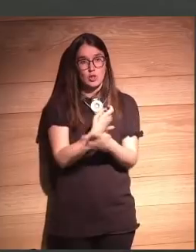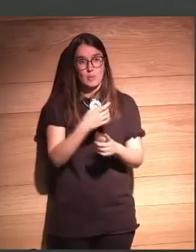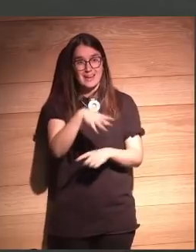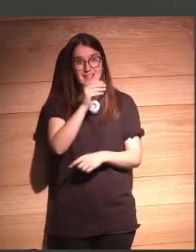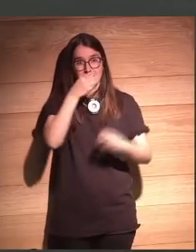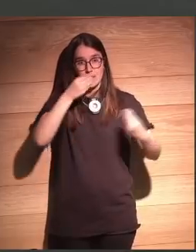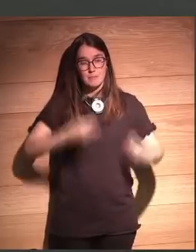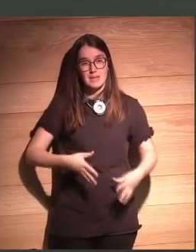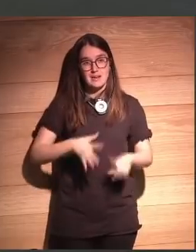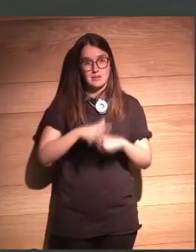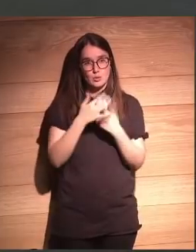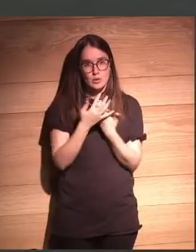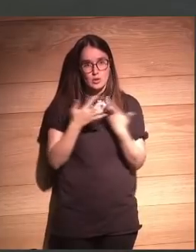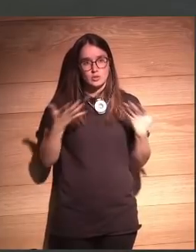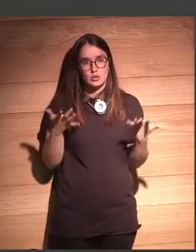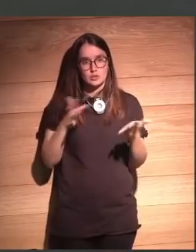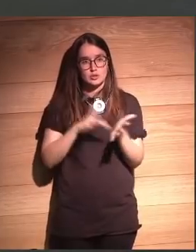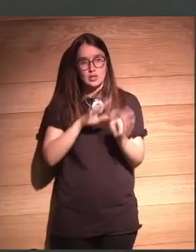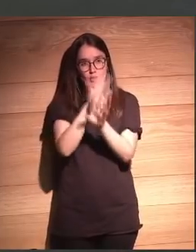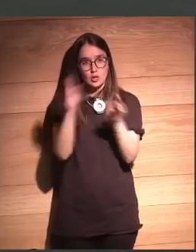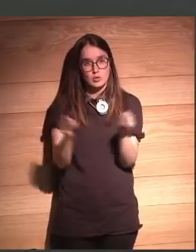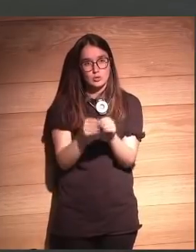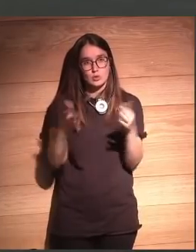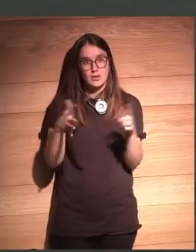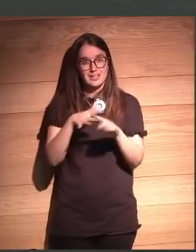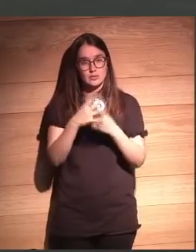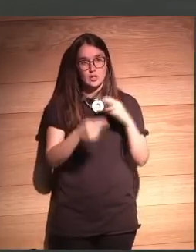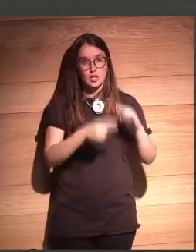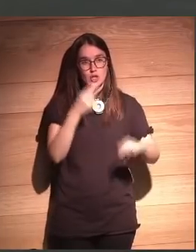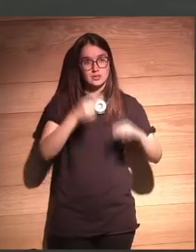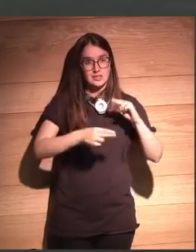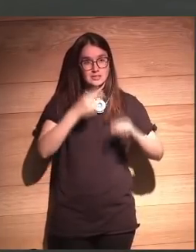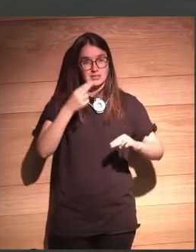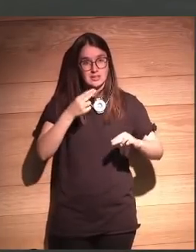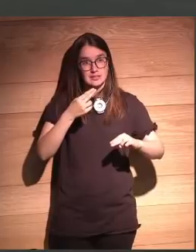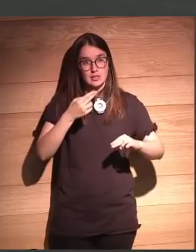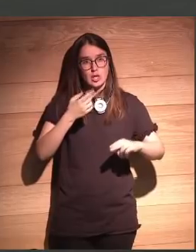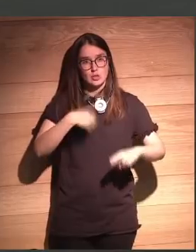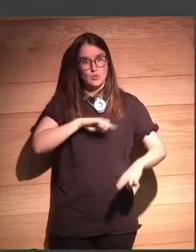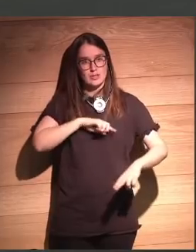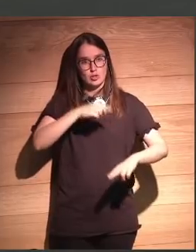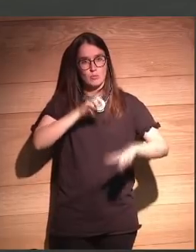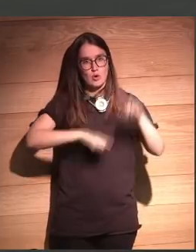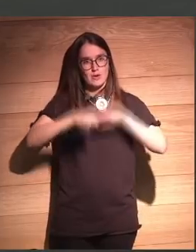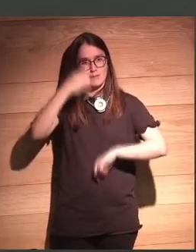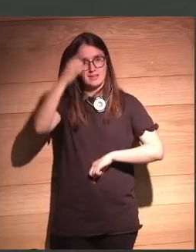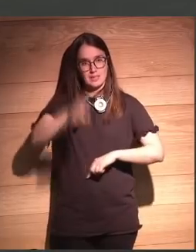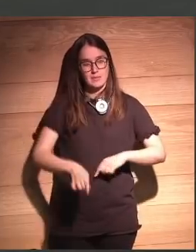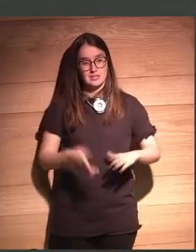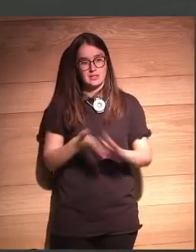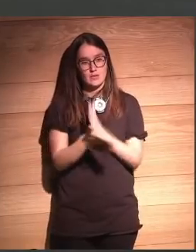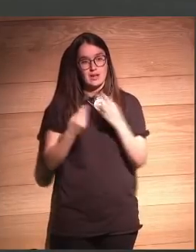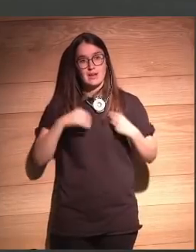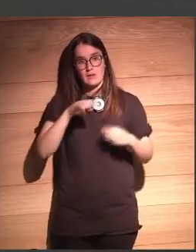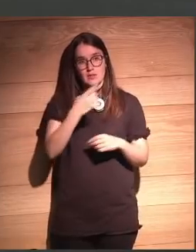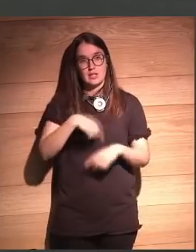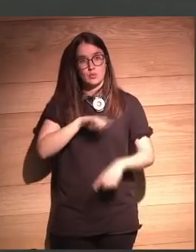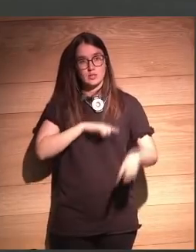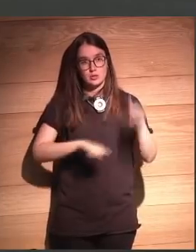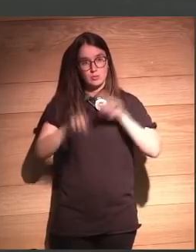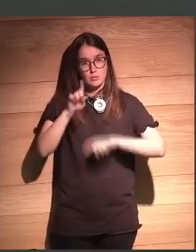la situación. Y por tanto llego a la conclusión de que la situación de los taxistas es también nuestro problema. Y por tanto la de la vivienda es nuestro